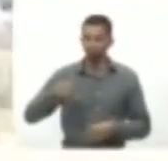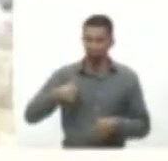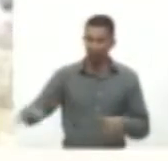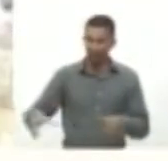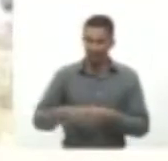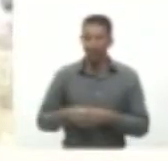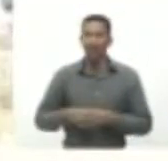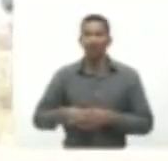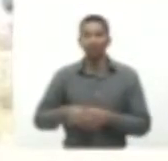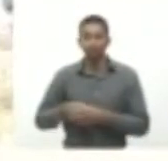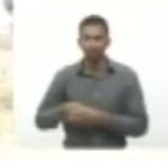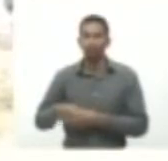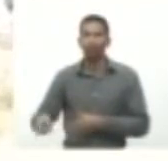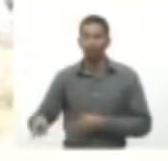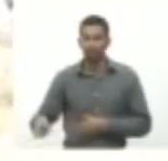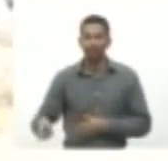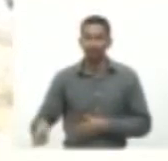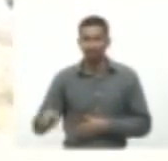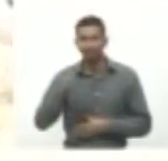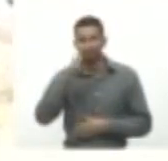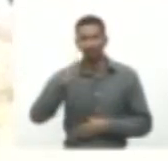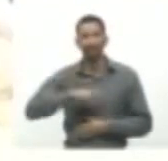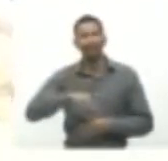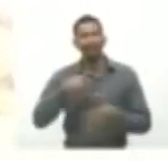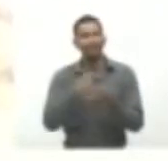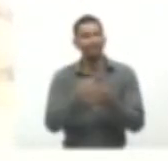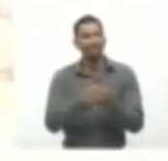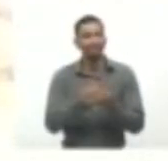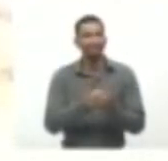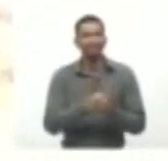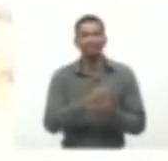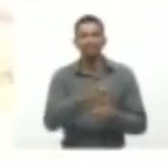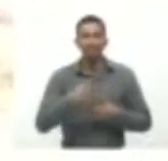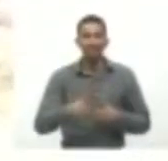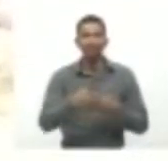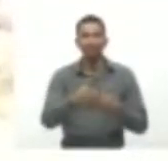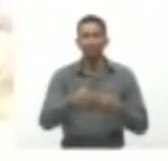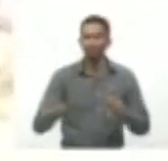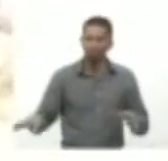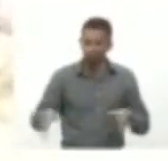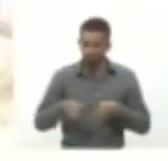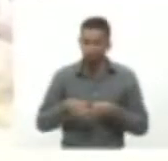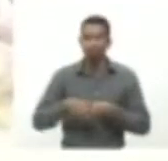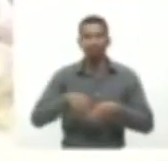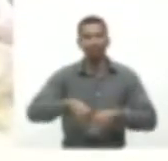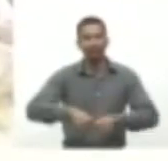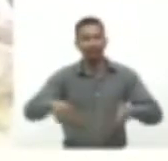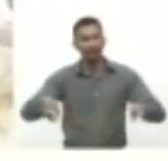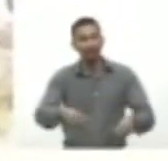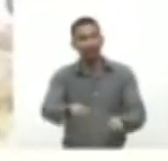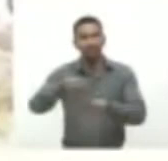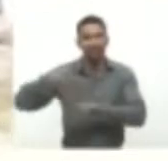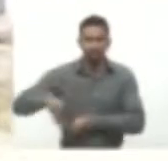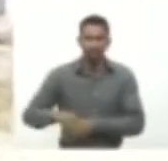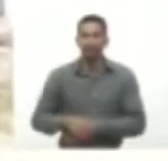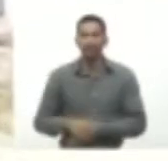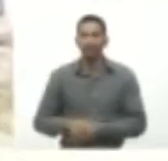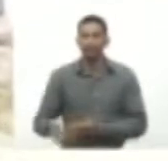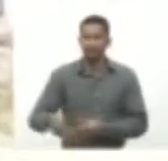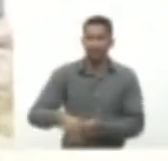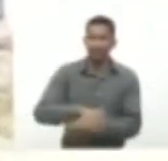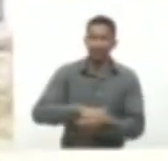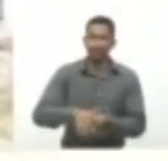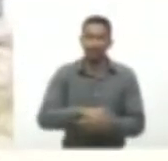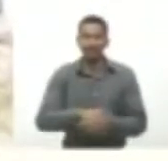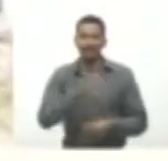Víctimas. Precisamente se está trabajando para que entre en un proceso de reparación colectiva y con estos hechos lo que nos queda claro